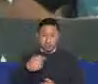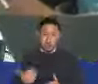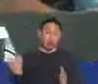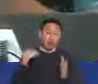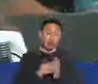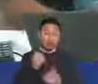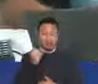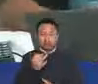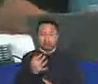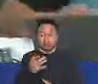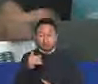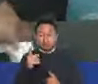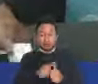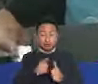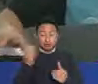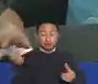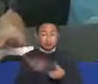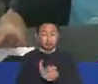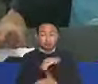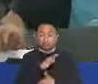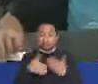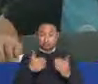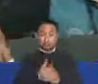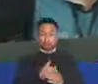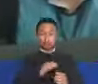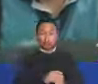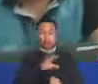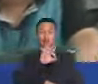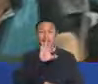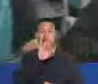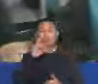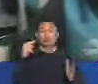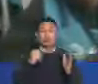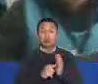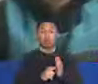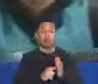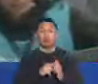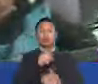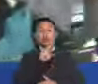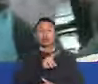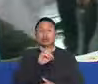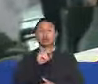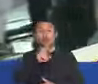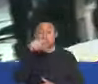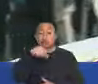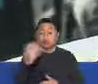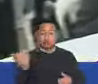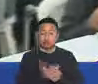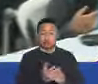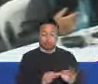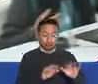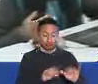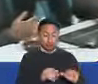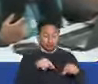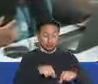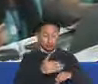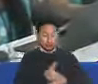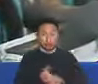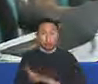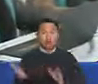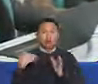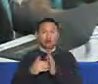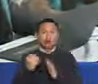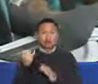Tenemos que tener todas las actas procesadas, las 98.602 actas de escrutinio procesadas, para ya realizar el